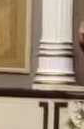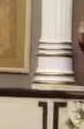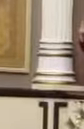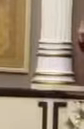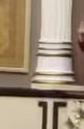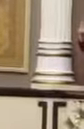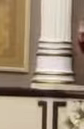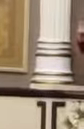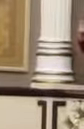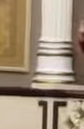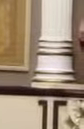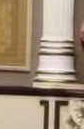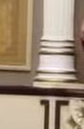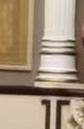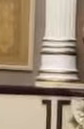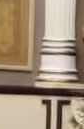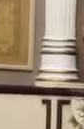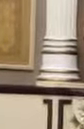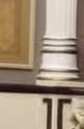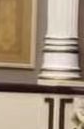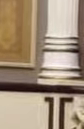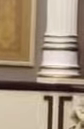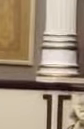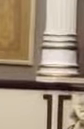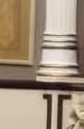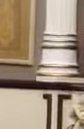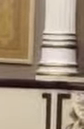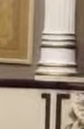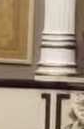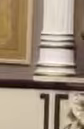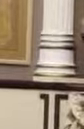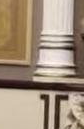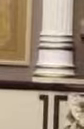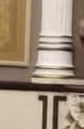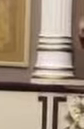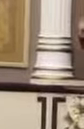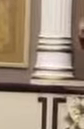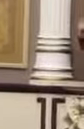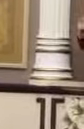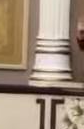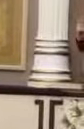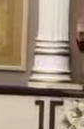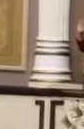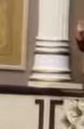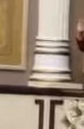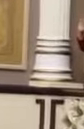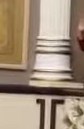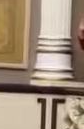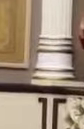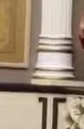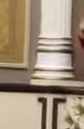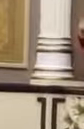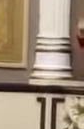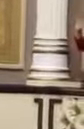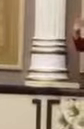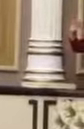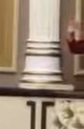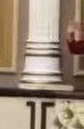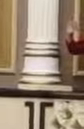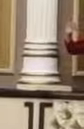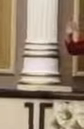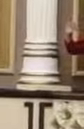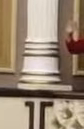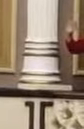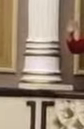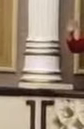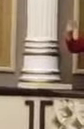enorme falta de oportunidades que hoy en Puebla parecieran imparables. Es hora de que al poder se le devuelva su